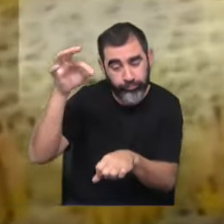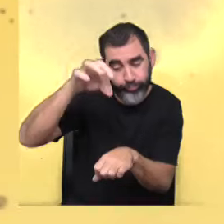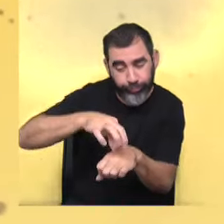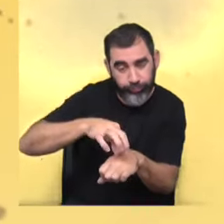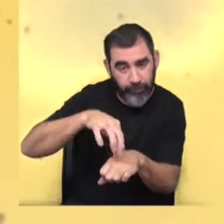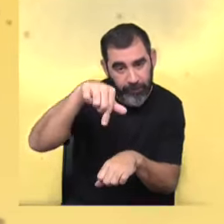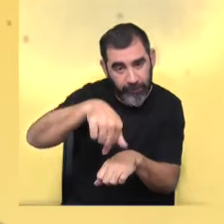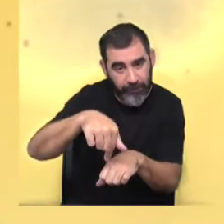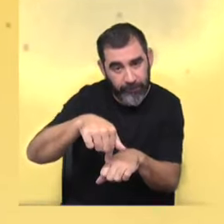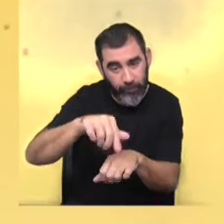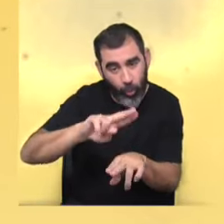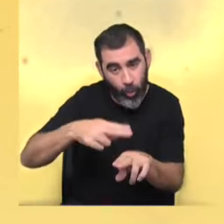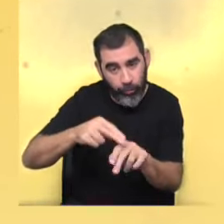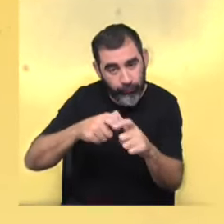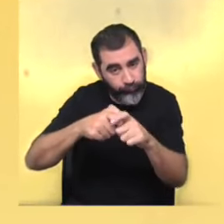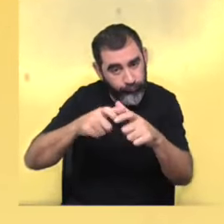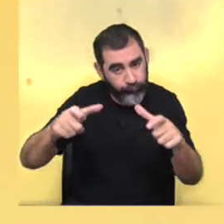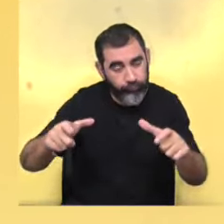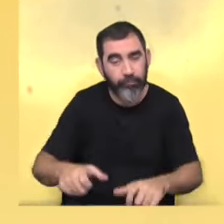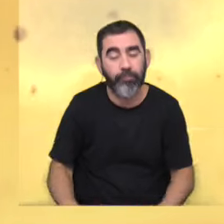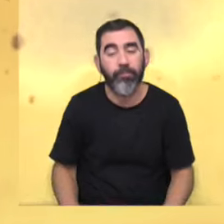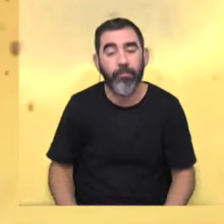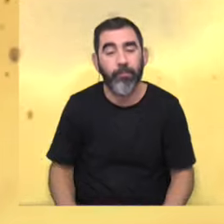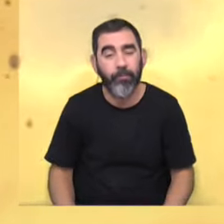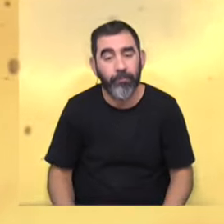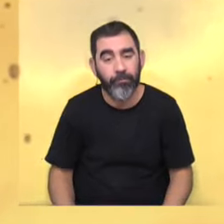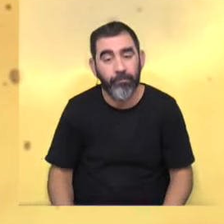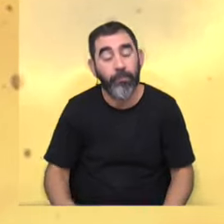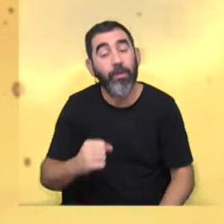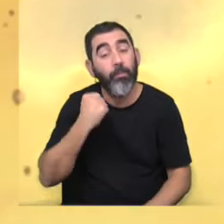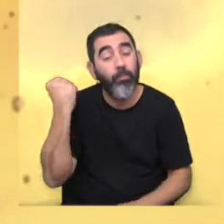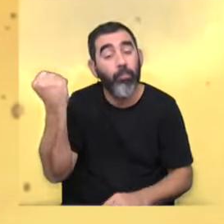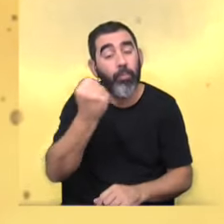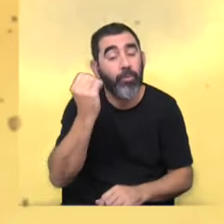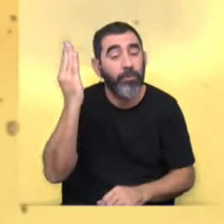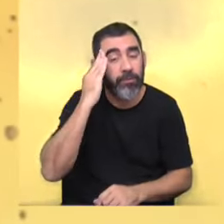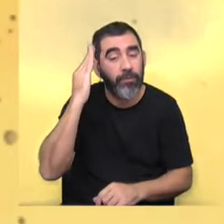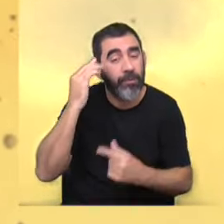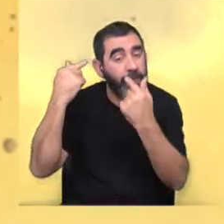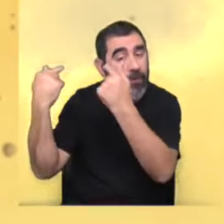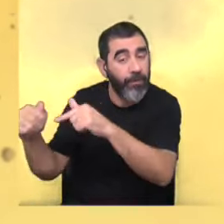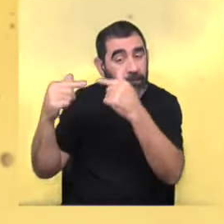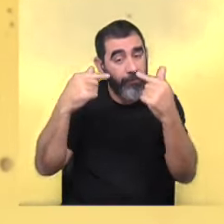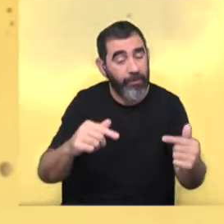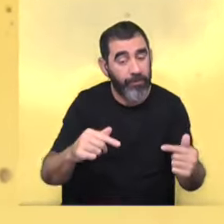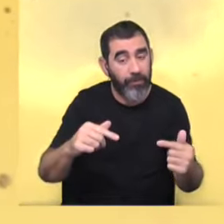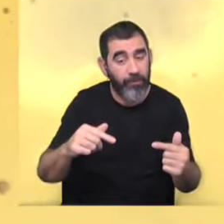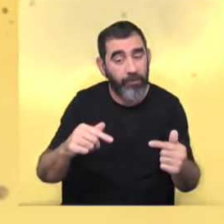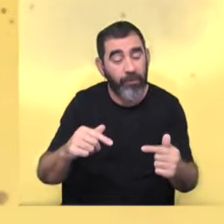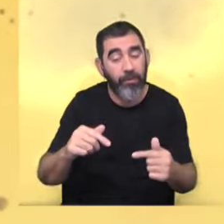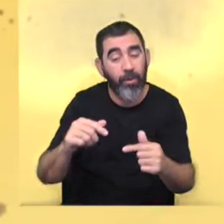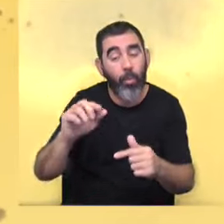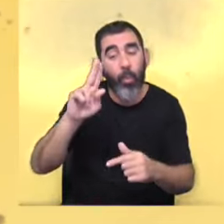que nosotros queremos repoblar con pelo en cada paciente. Es importante saber la diferencia entre unidad